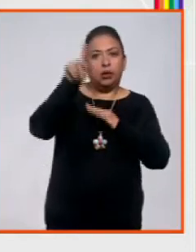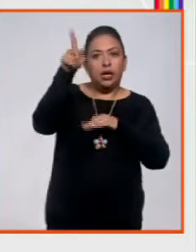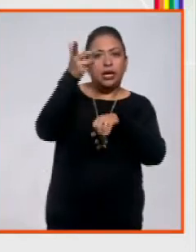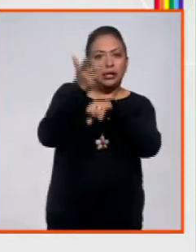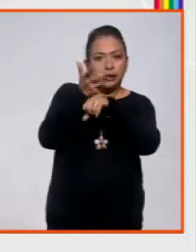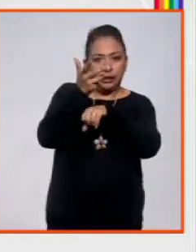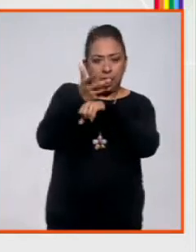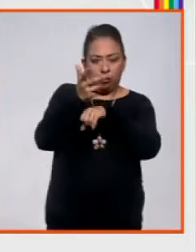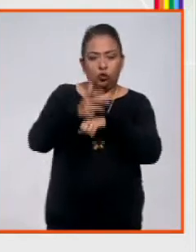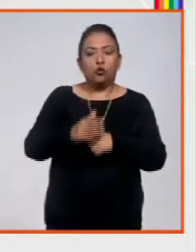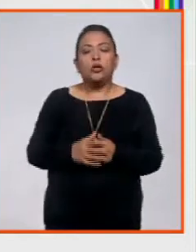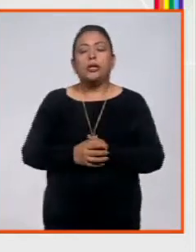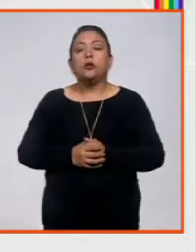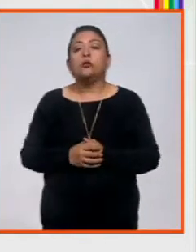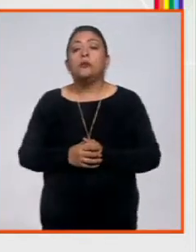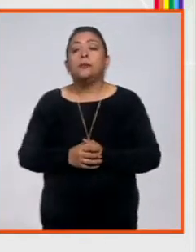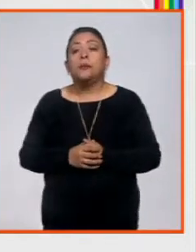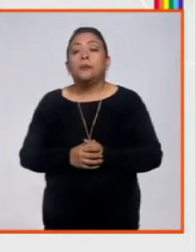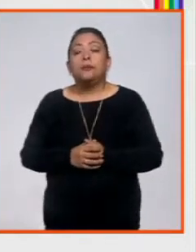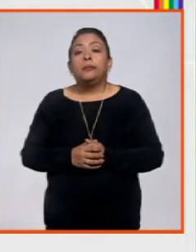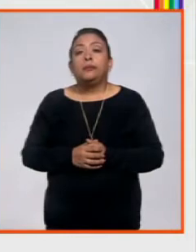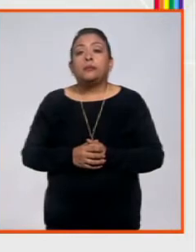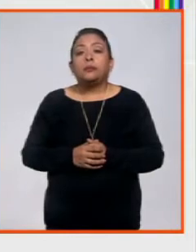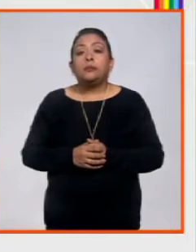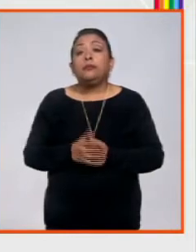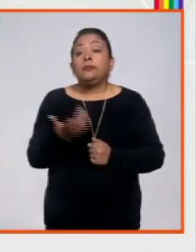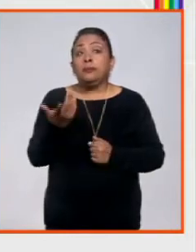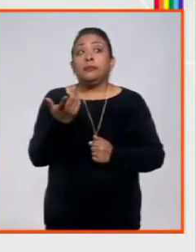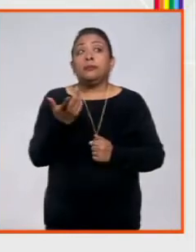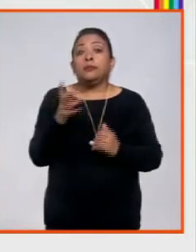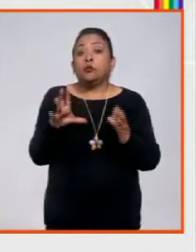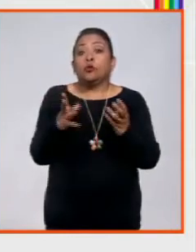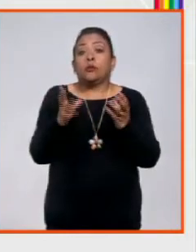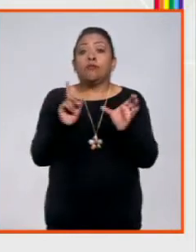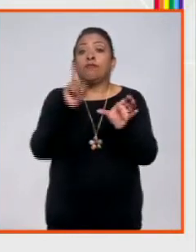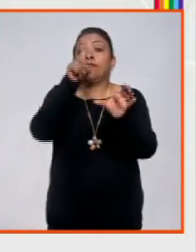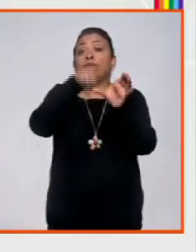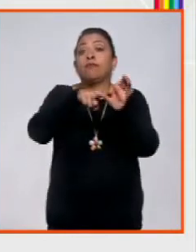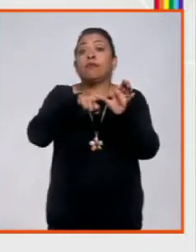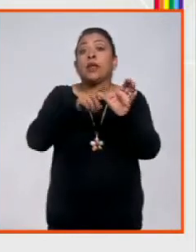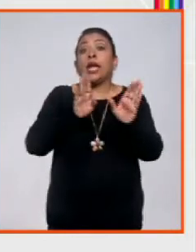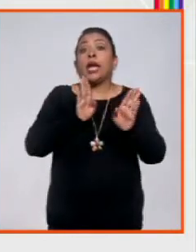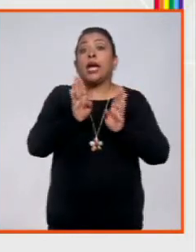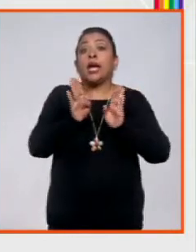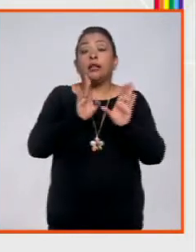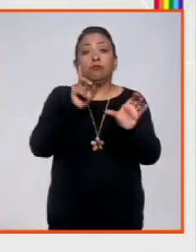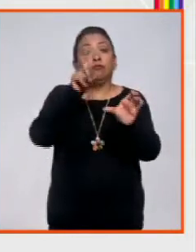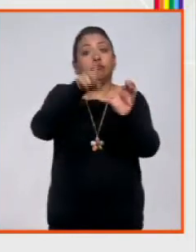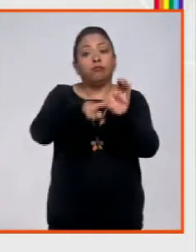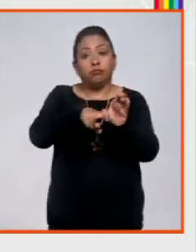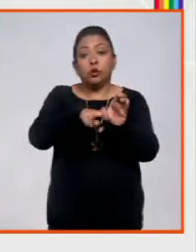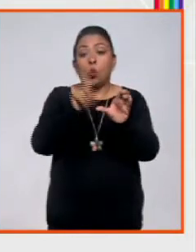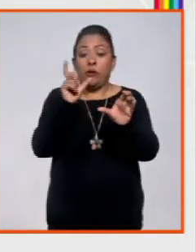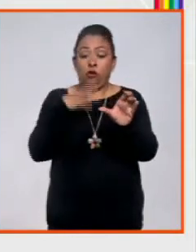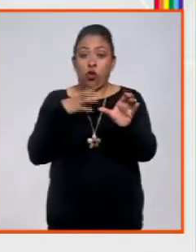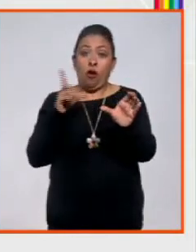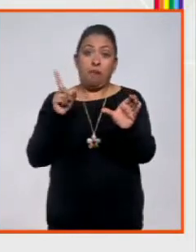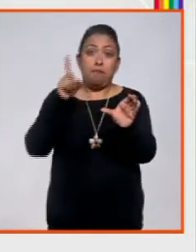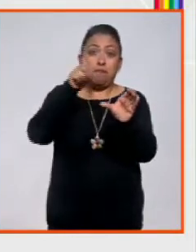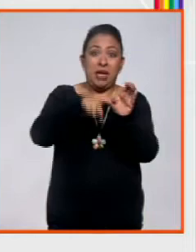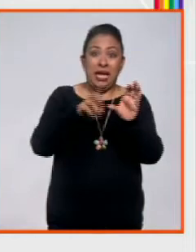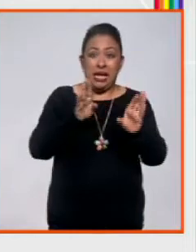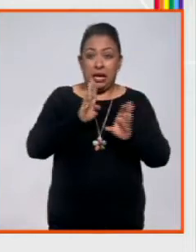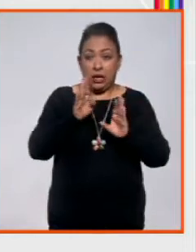unidos y que forma parte del ejército en algún momento porque formar parte del ejército